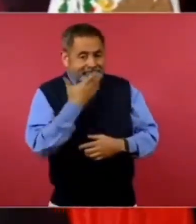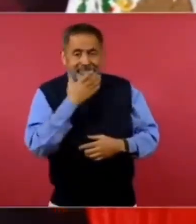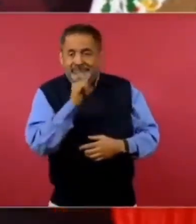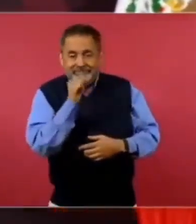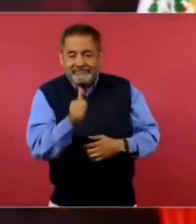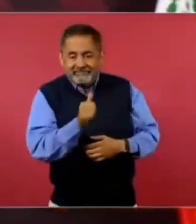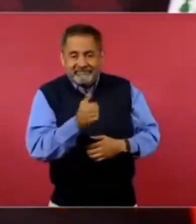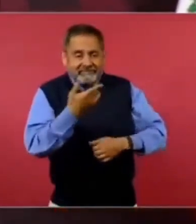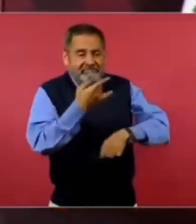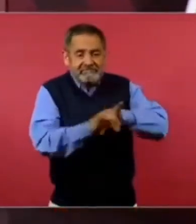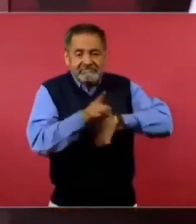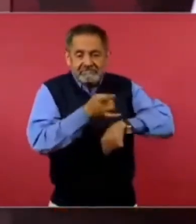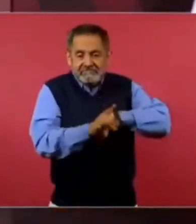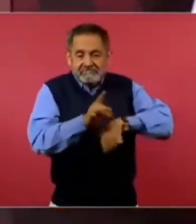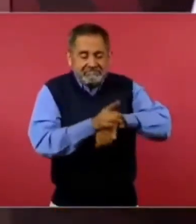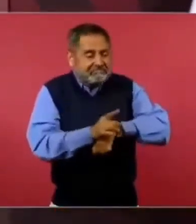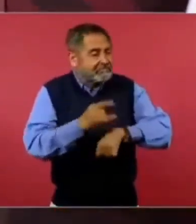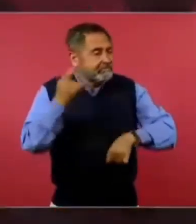rectitud